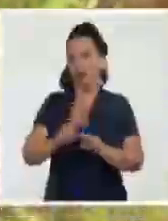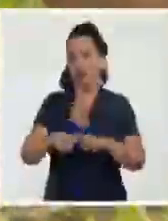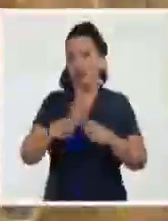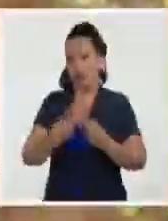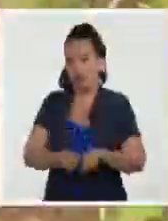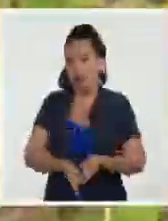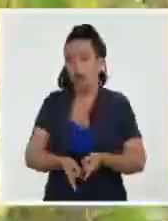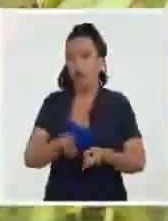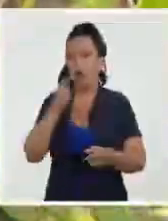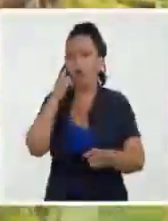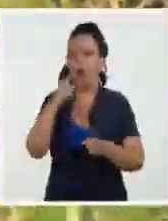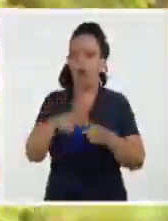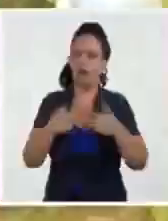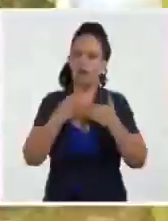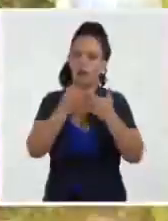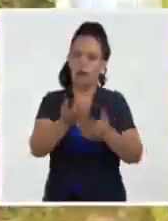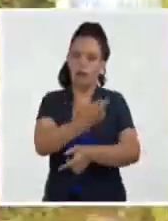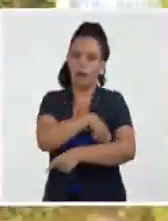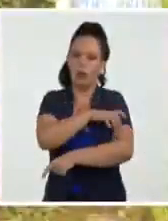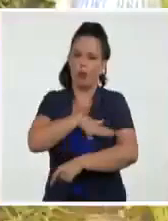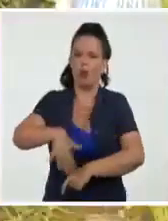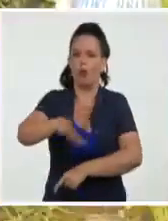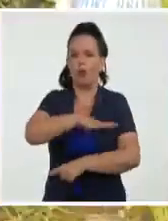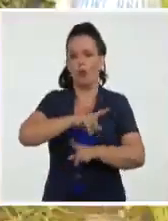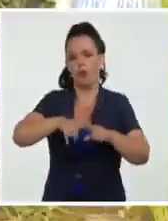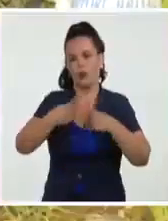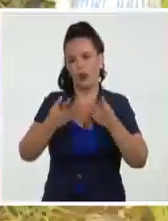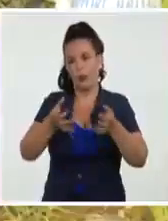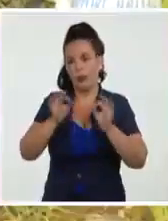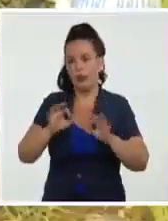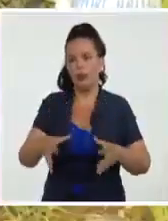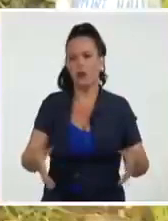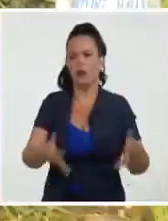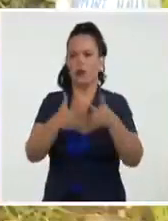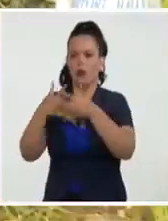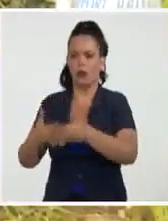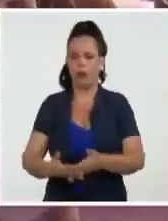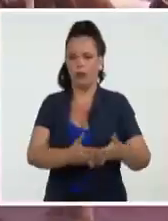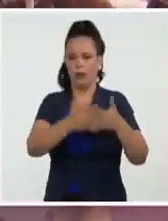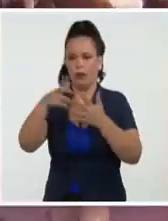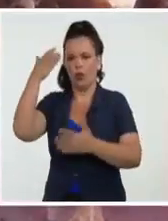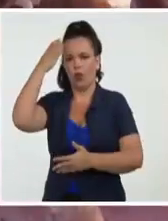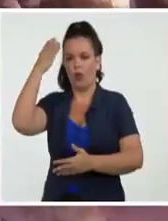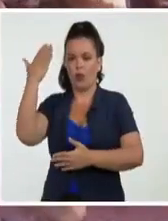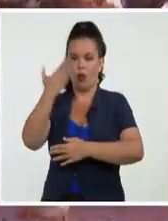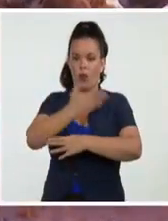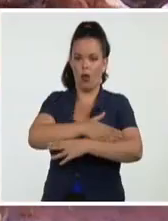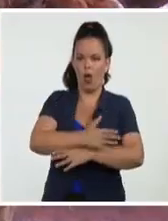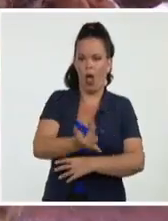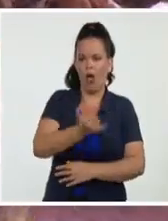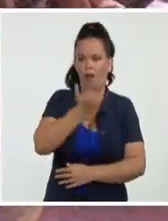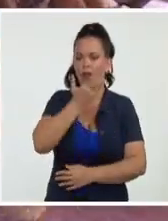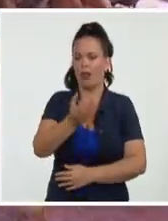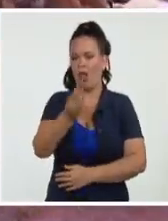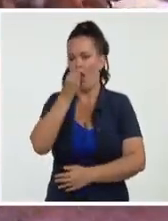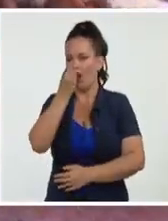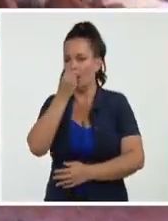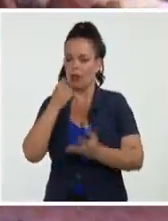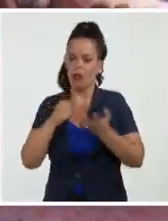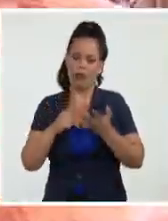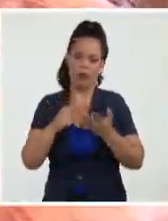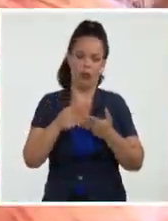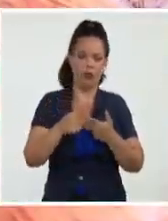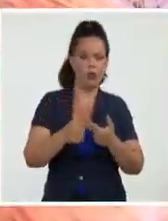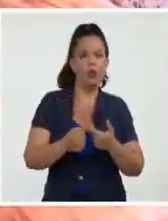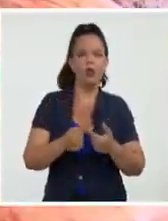población a través de presiones por parte del gobierno de los Estados Unidos. La afectación del bloqueo en la alimentación es una realidad, amén de que no acabamos